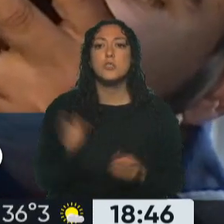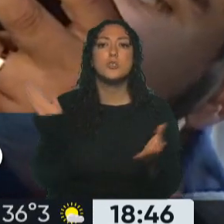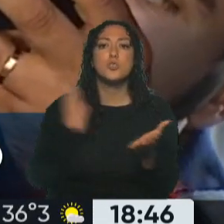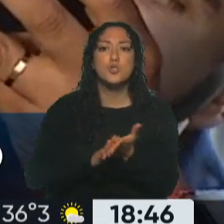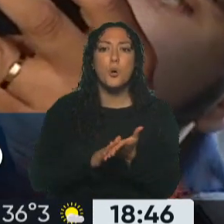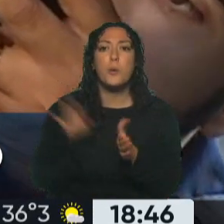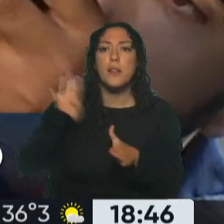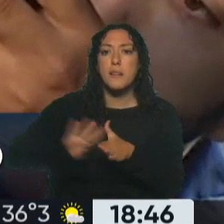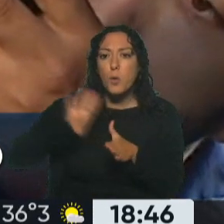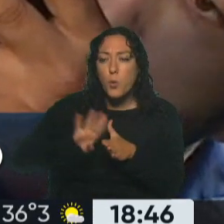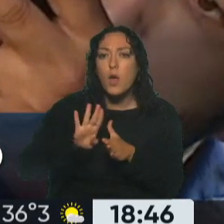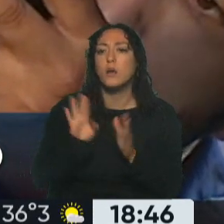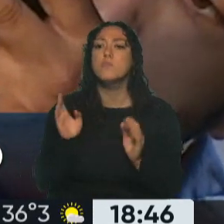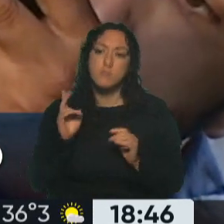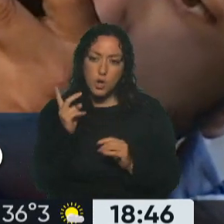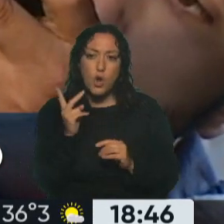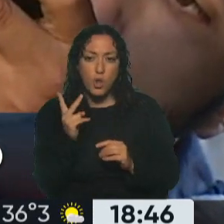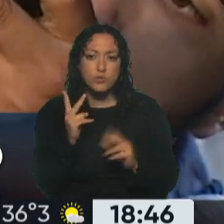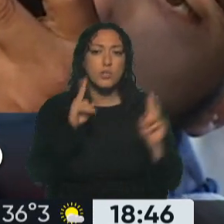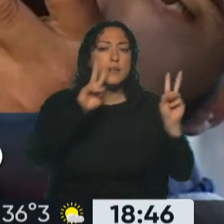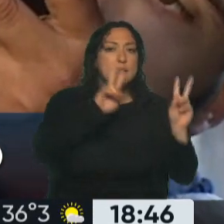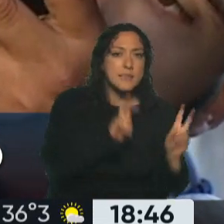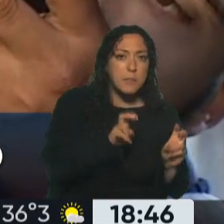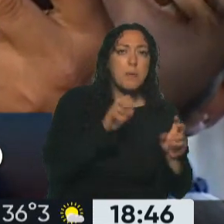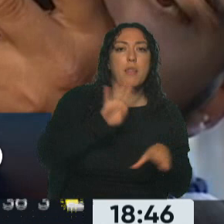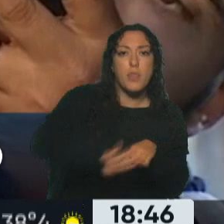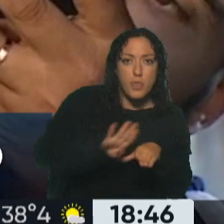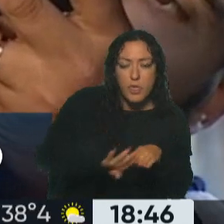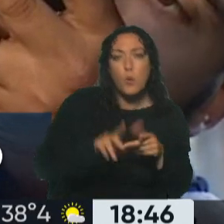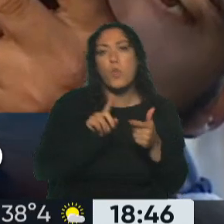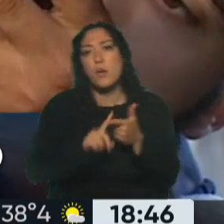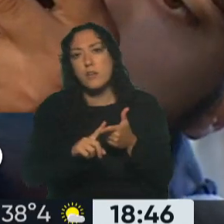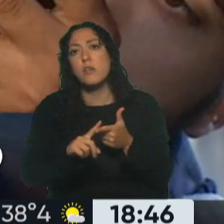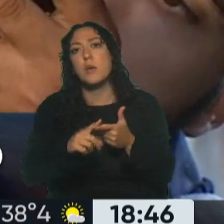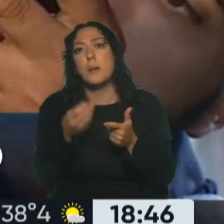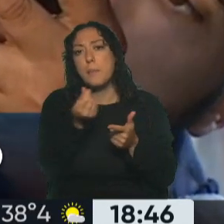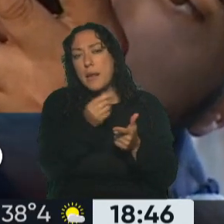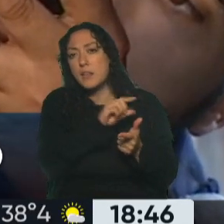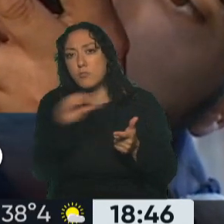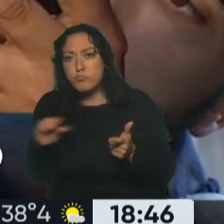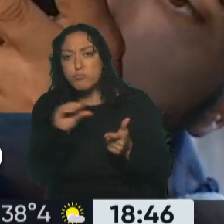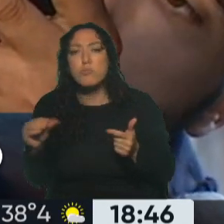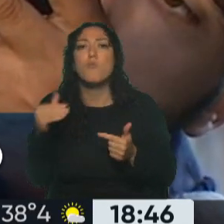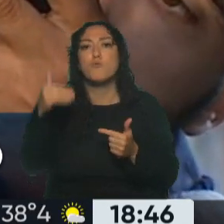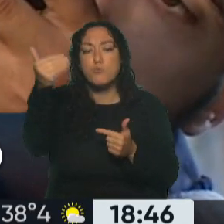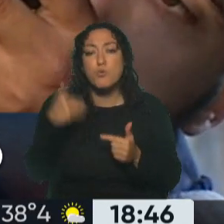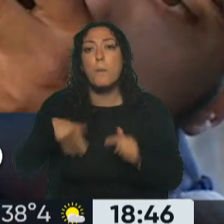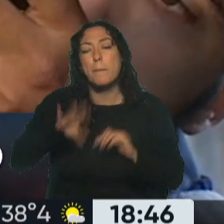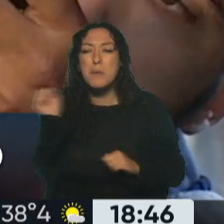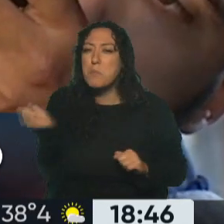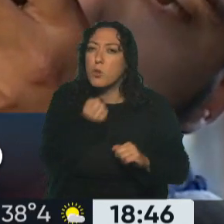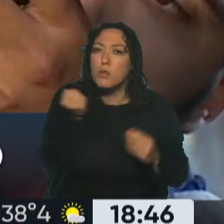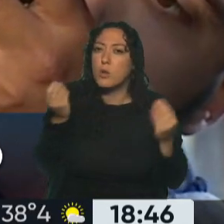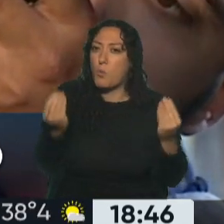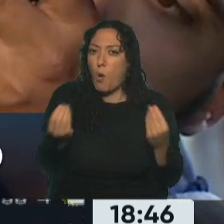existe? Las dos cosas, se habló tanto de la deuda como del flujo de lo que viene. Y de nuevo, acá lo importante es